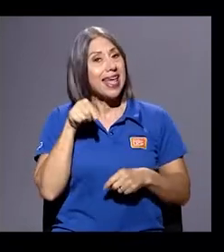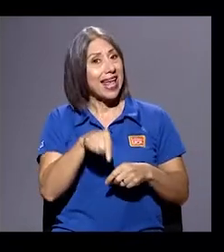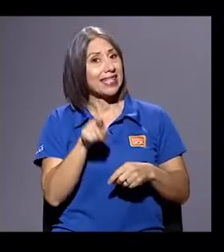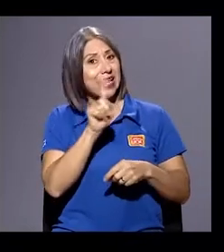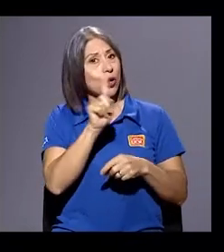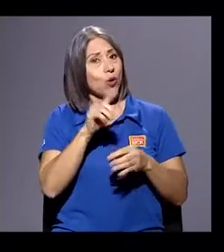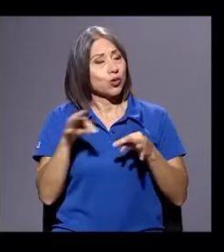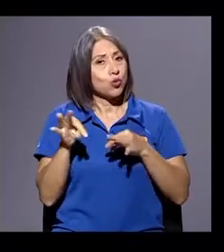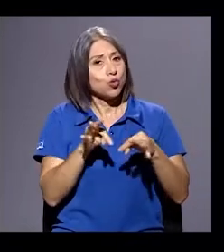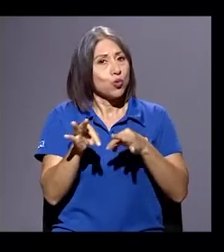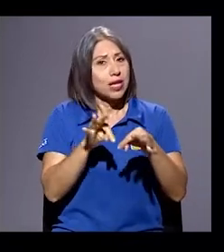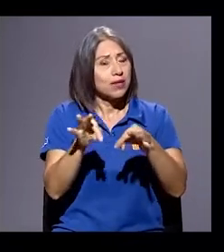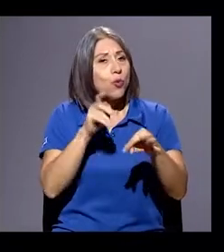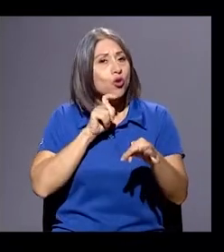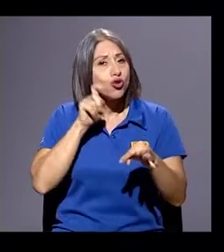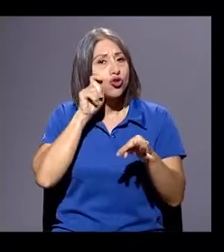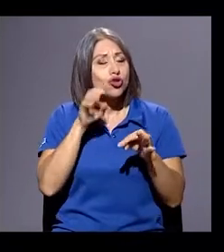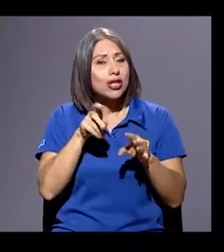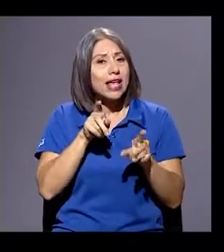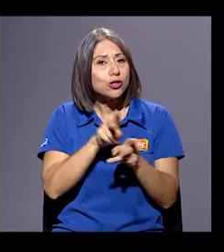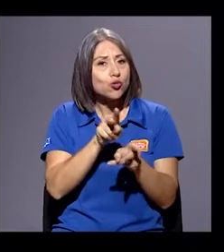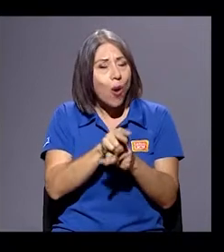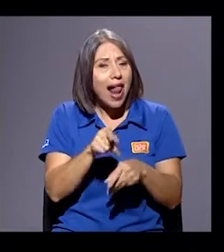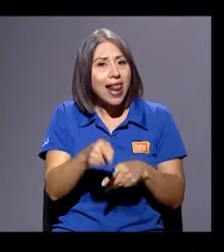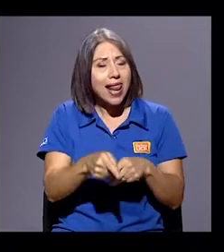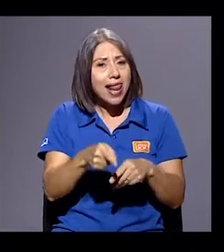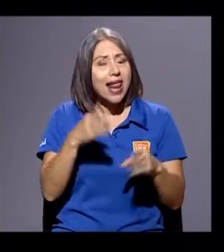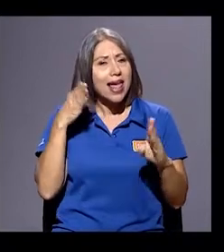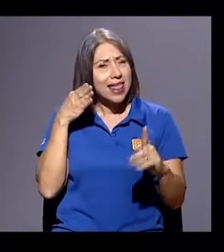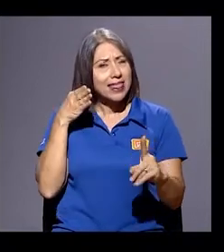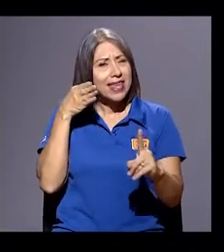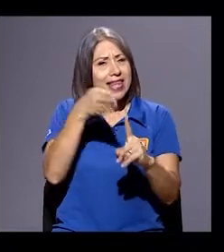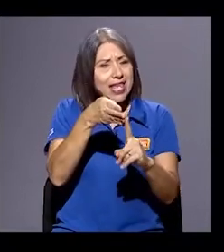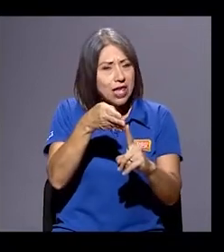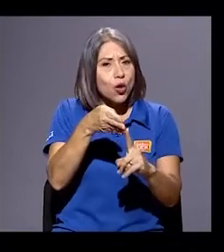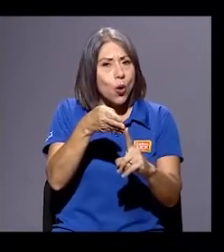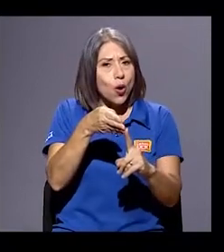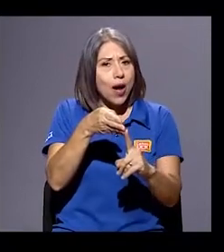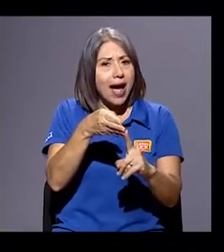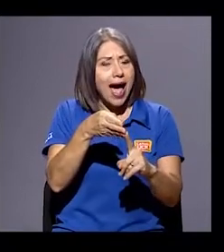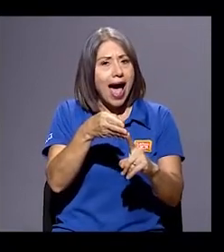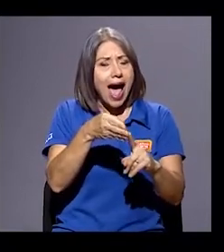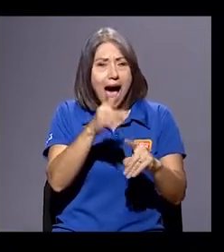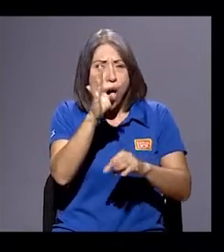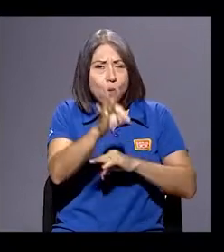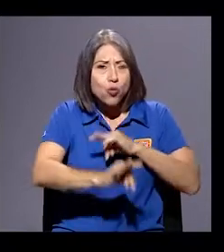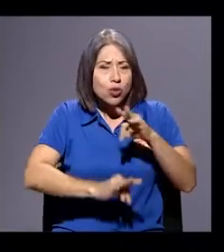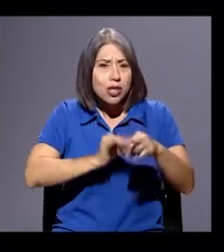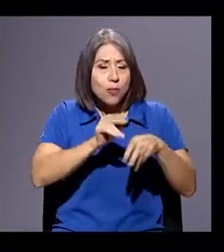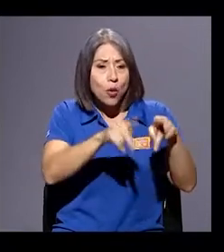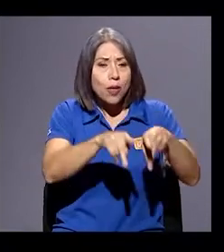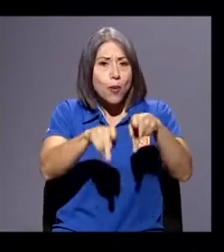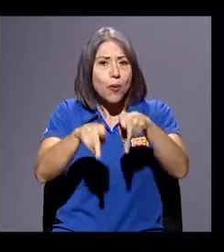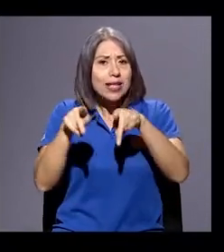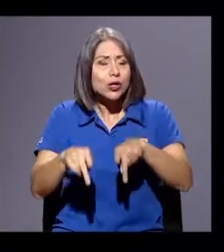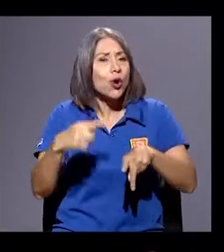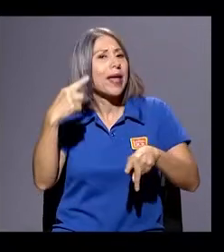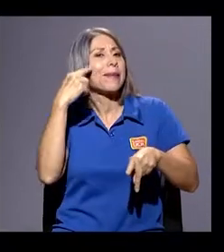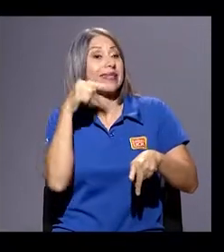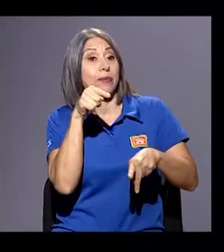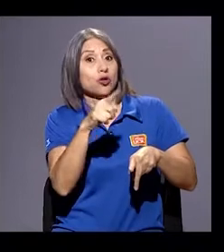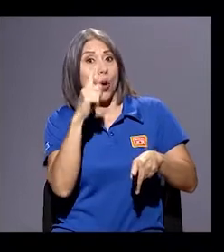dirigido a un tipo de población que necesariamente identifiquemos desde la prostitución nada más,